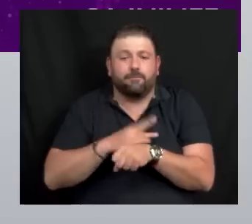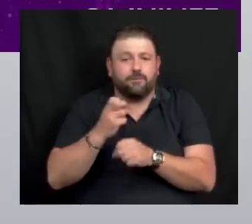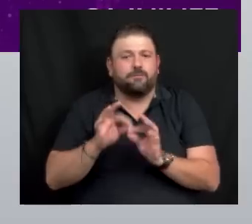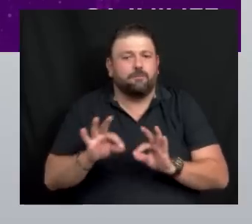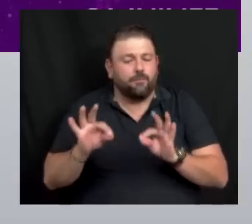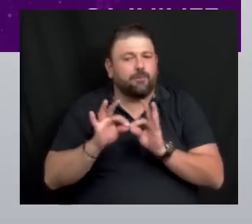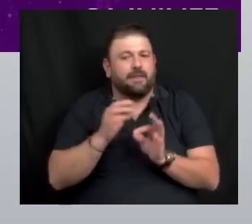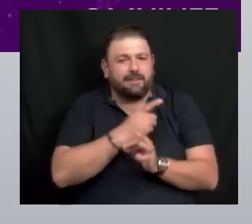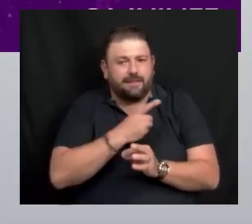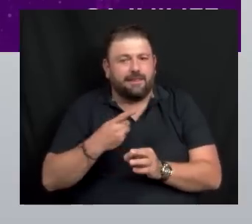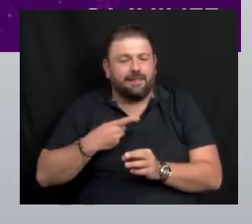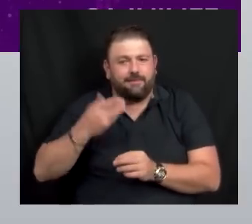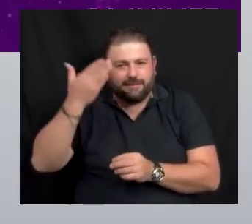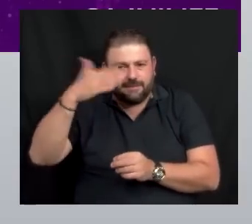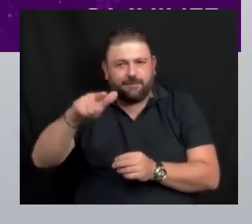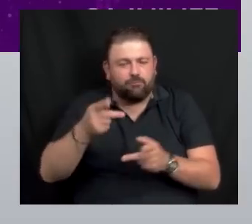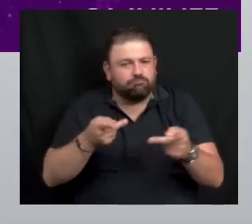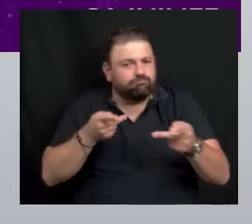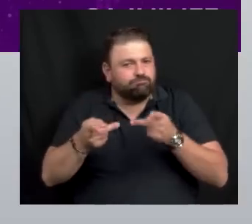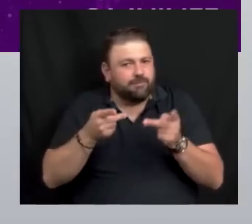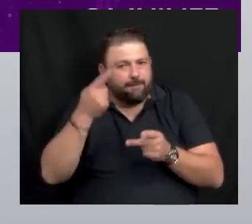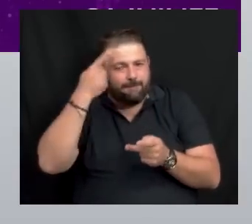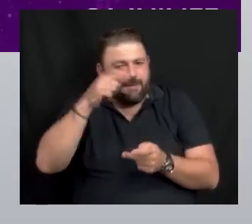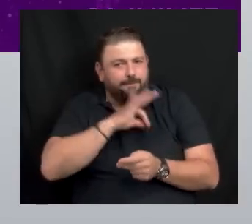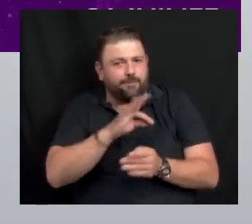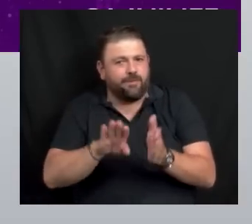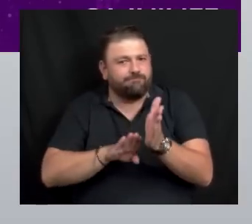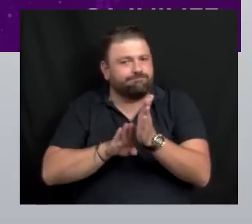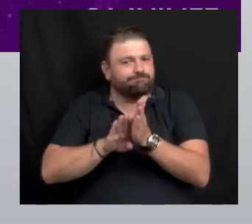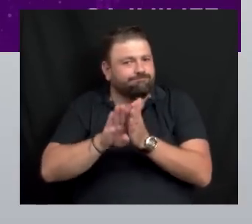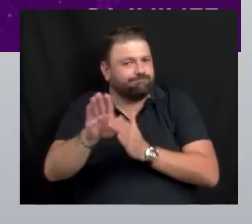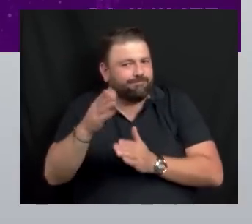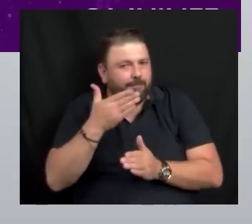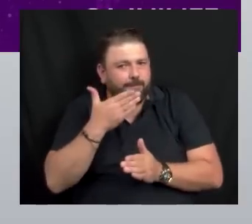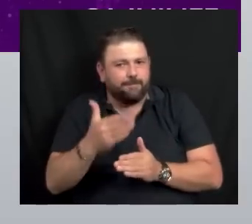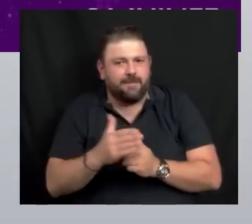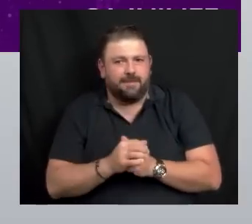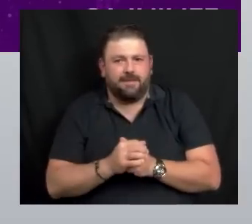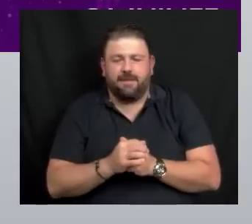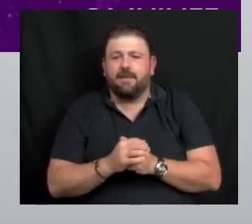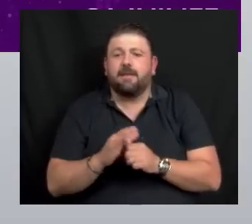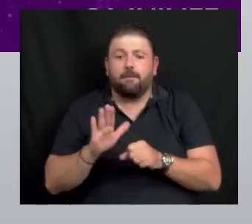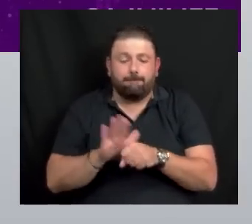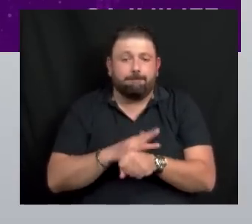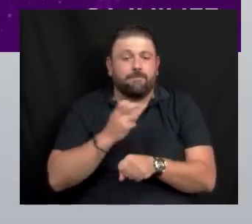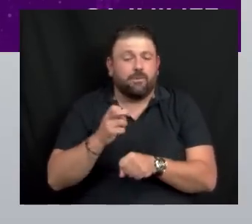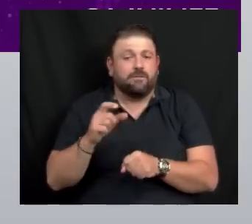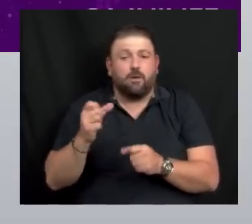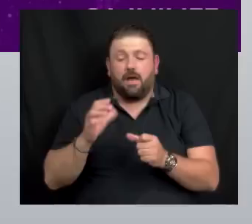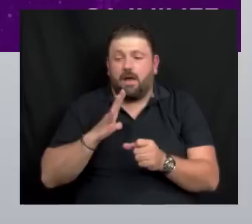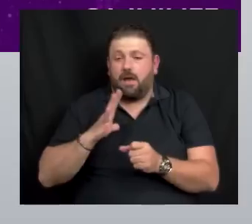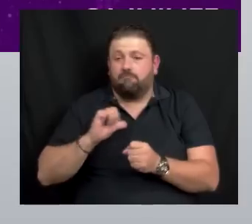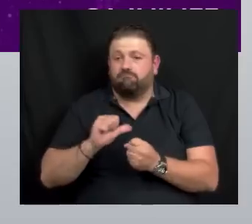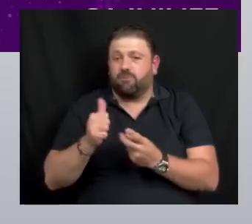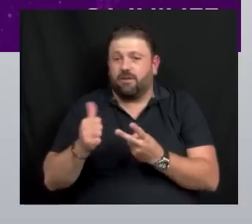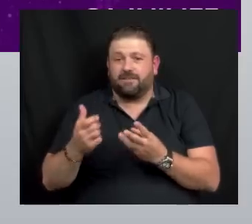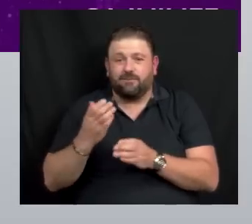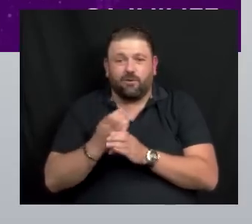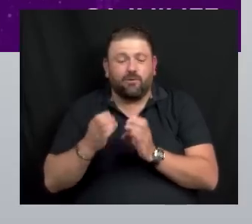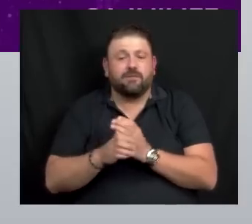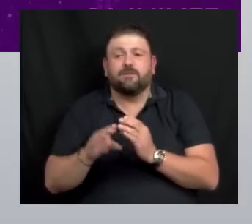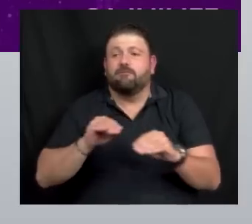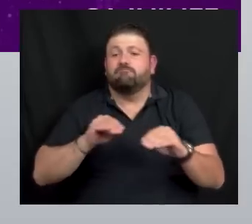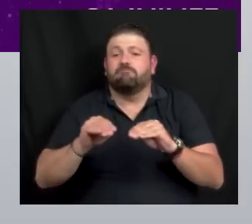un crecimiento? Y te das cuenta de muchas cosas que tienes por dentro y que no te habías dado cuenta. Y que